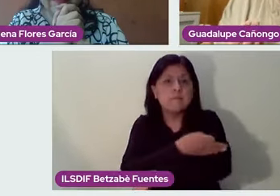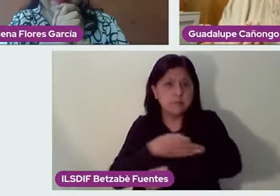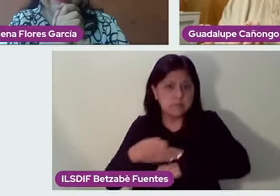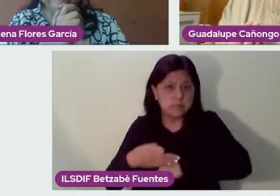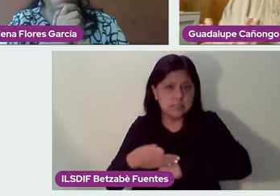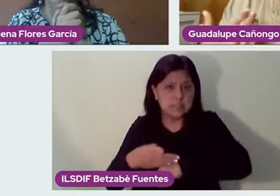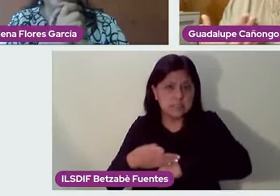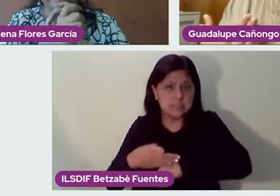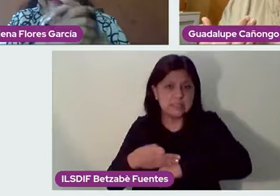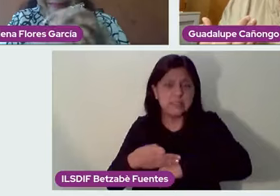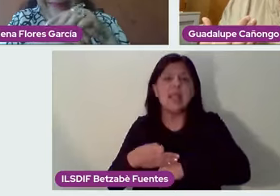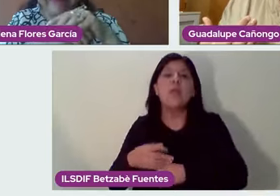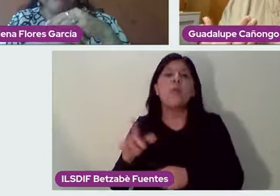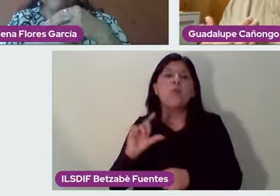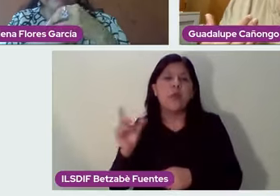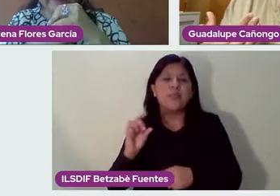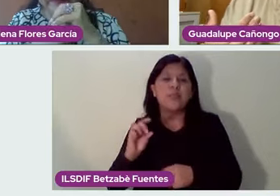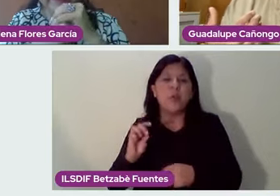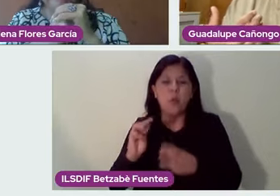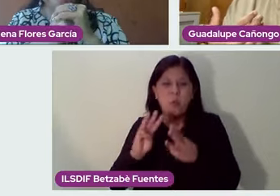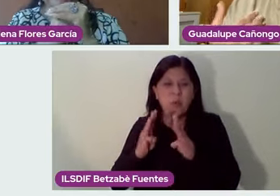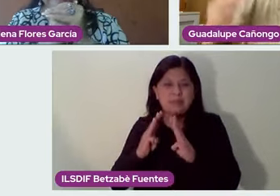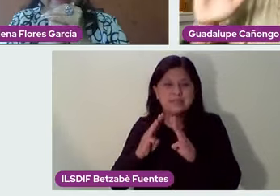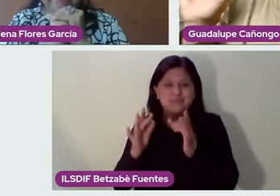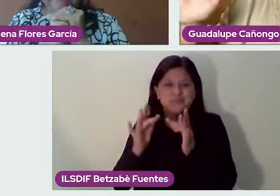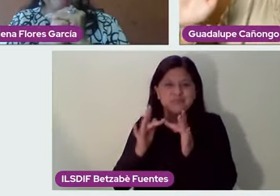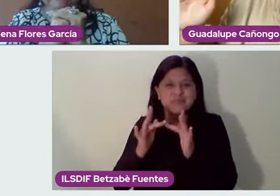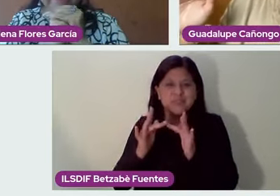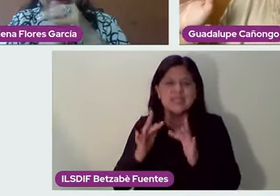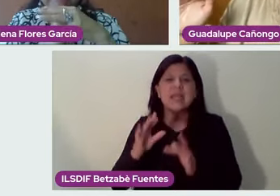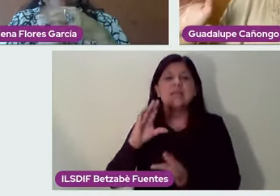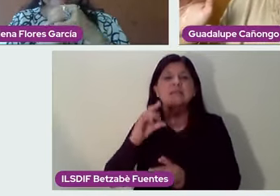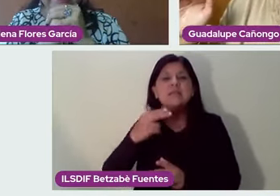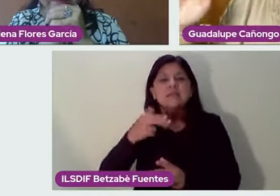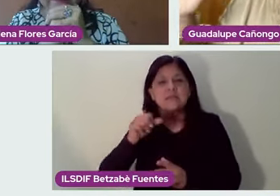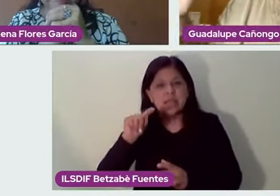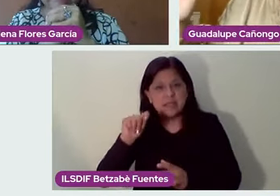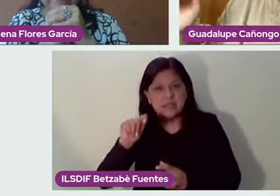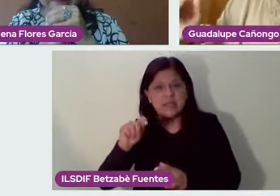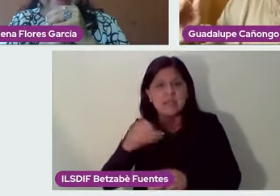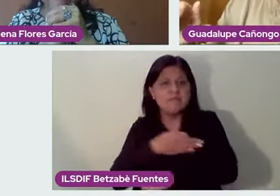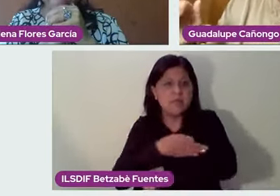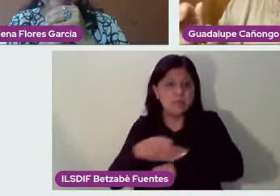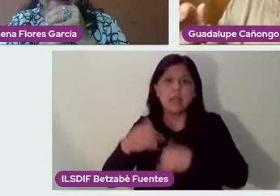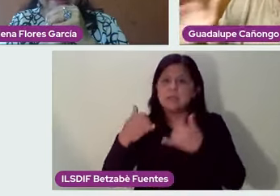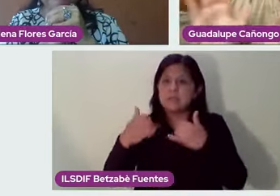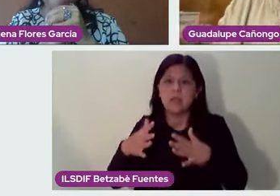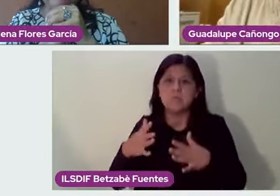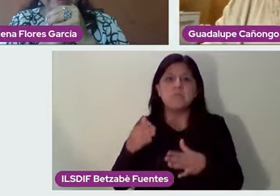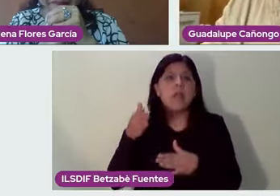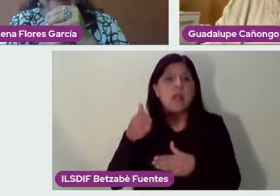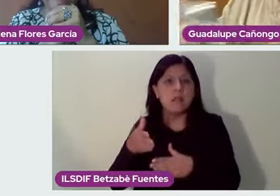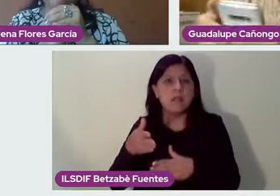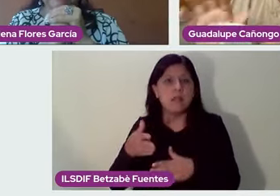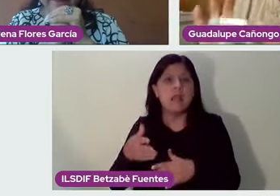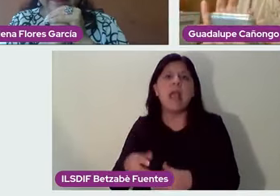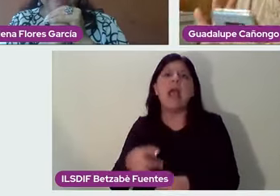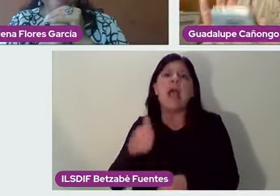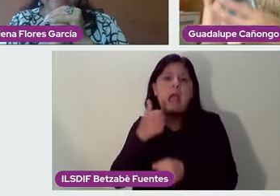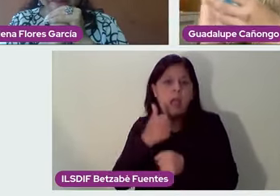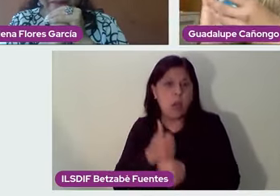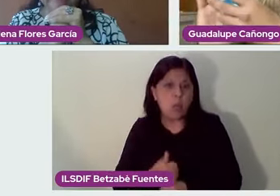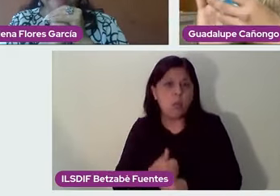chat familiares, ¿no?, ya logramos por ahí que la abuela, que el abuelo tenga acceso a un